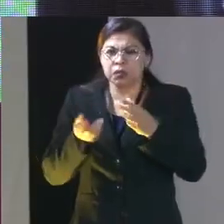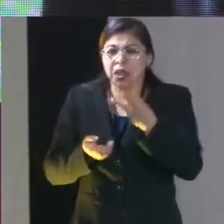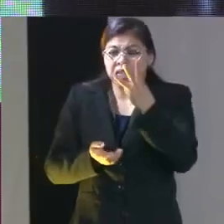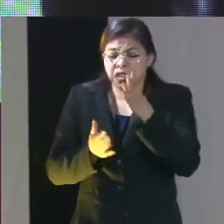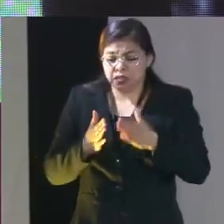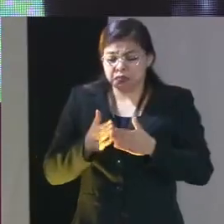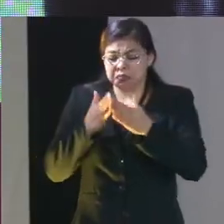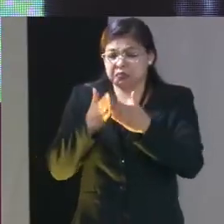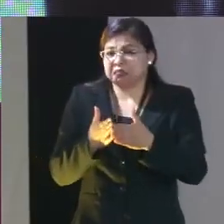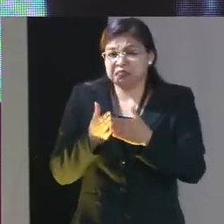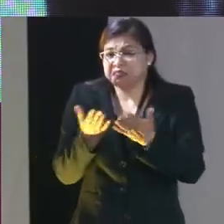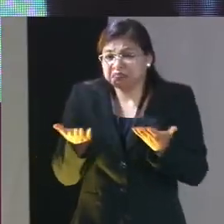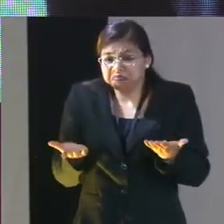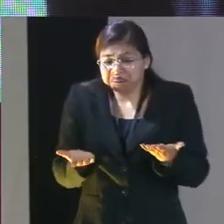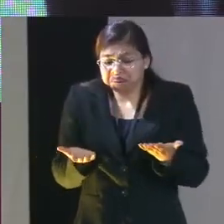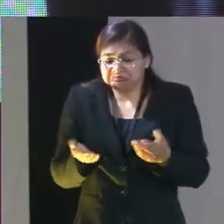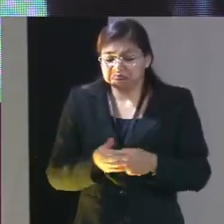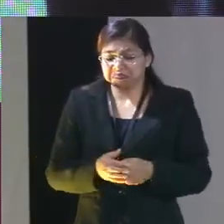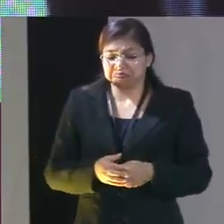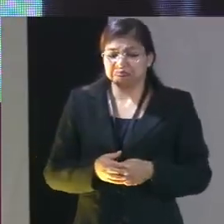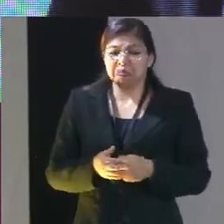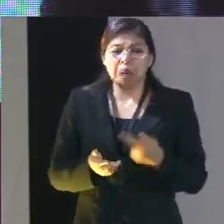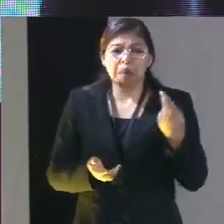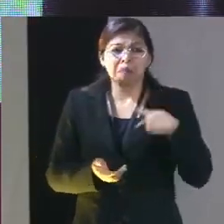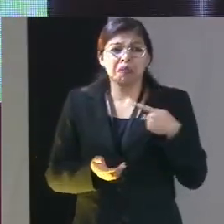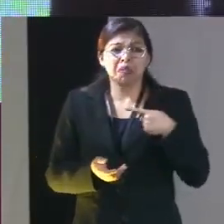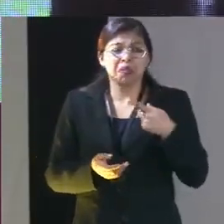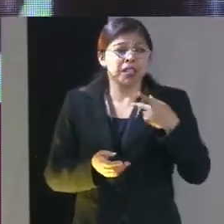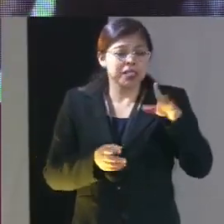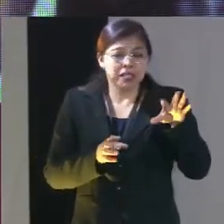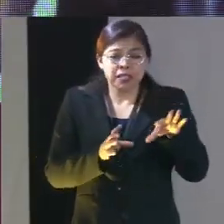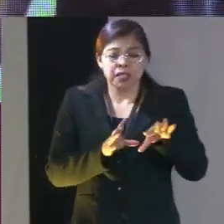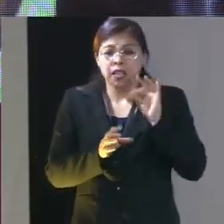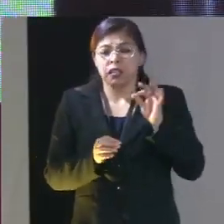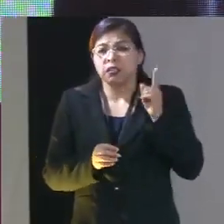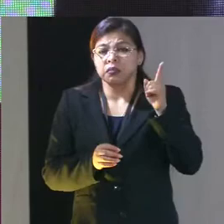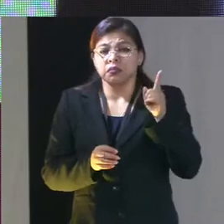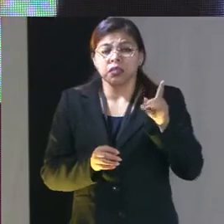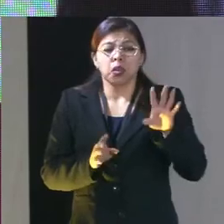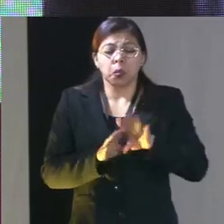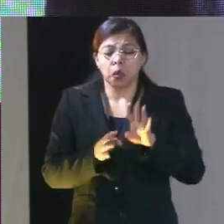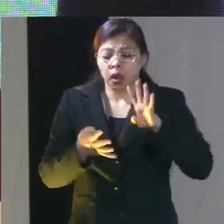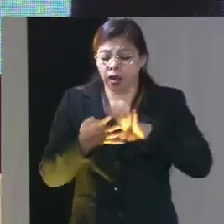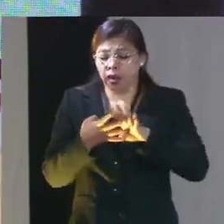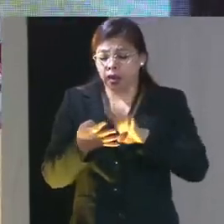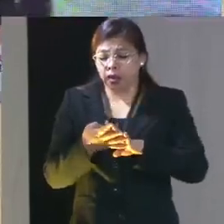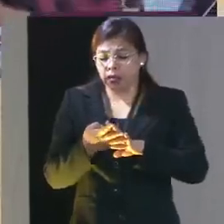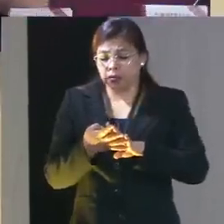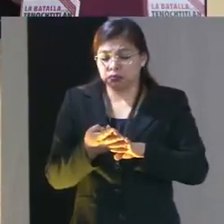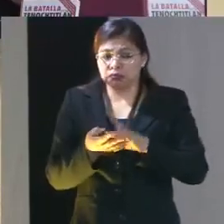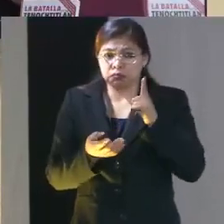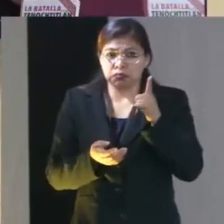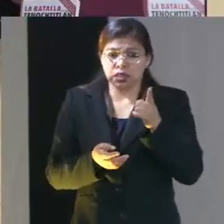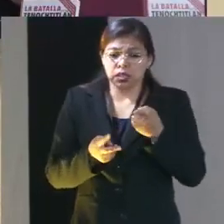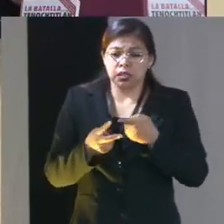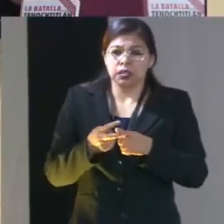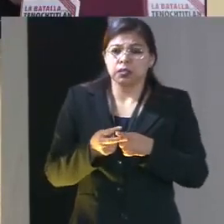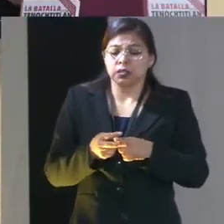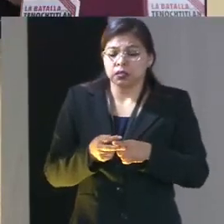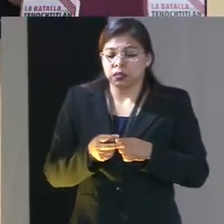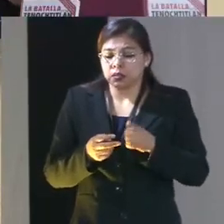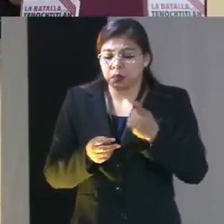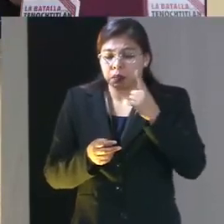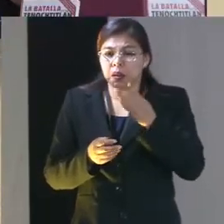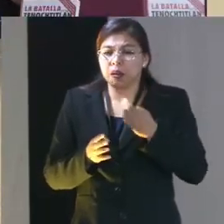barquitos de nada con gente sacada de las cárceles, que es la de Colón, y otra es en 1513, una que va a Panamá, la